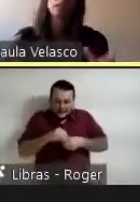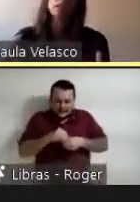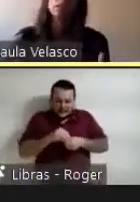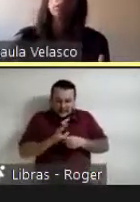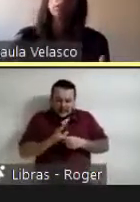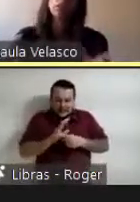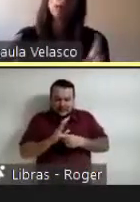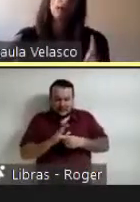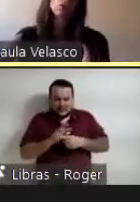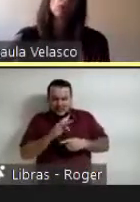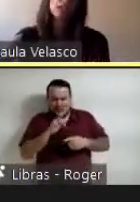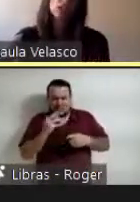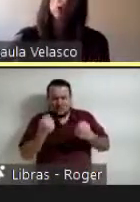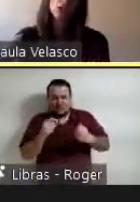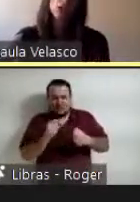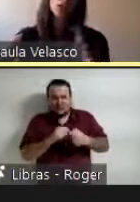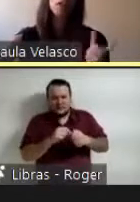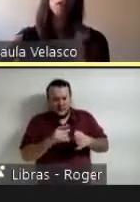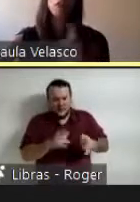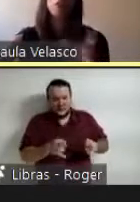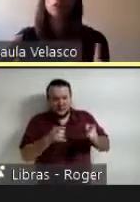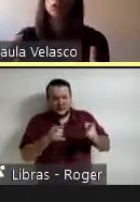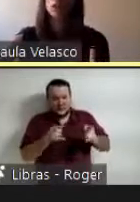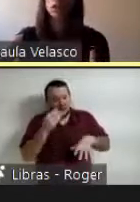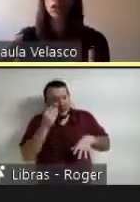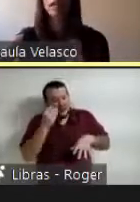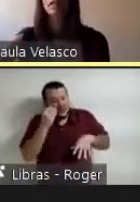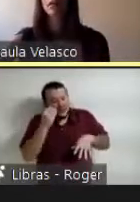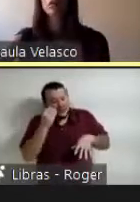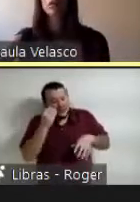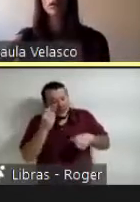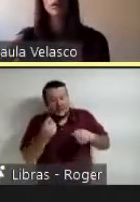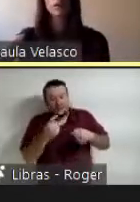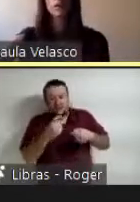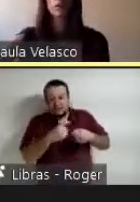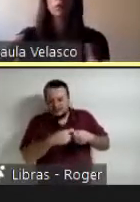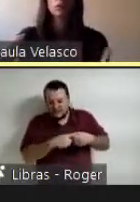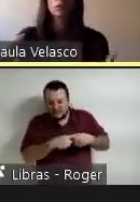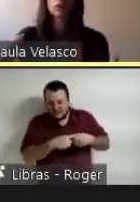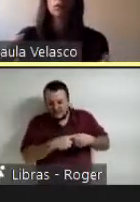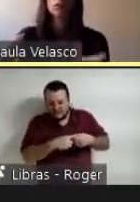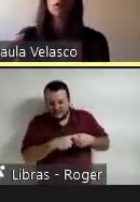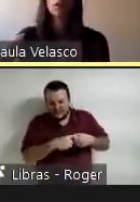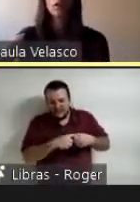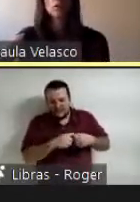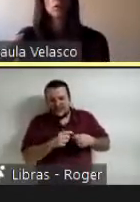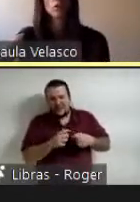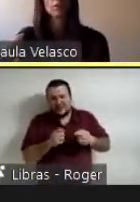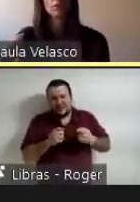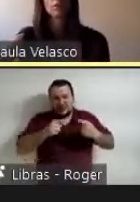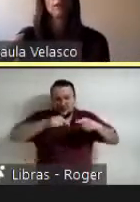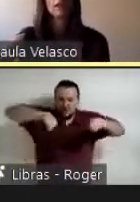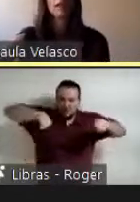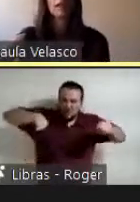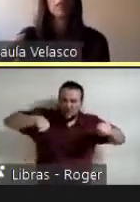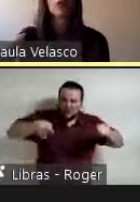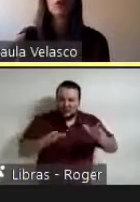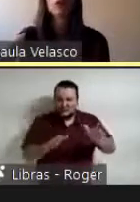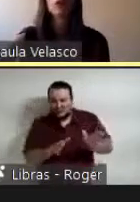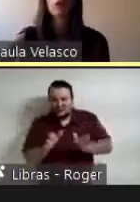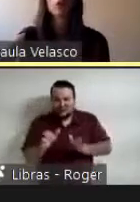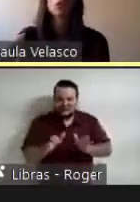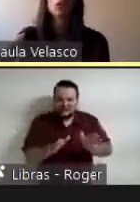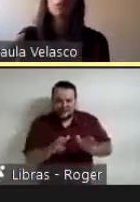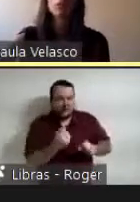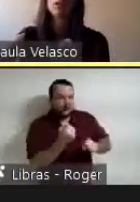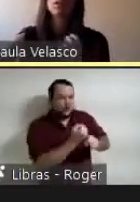reconciliación una reconciliación entre estas dos posiciones antagónicas conservación y renovación el modo